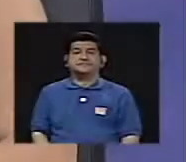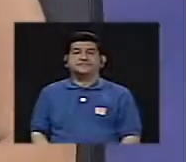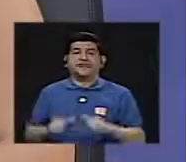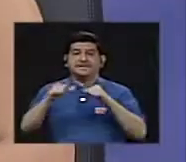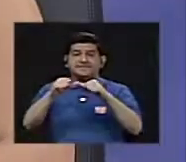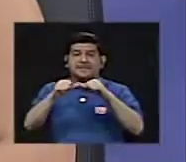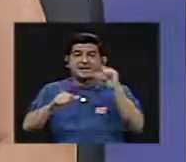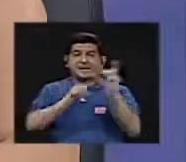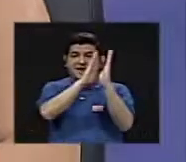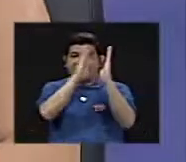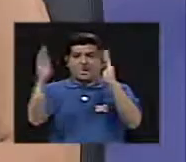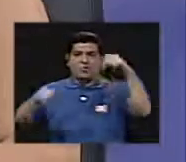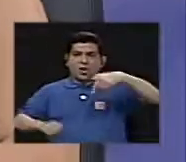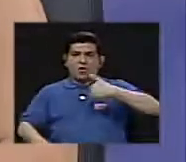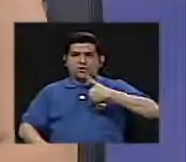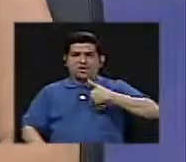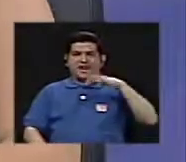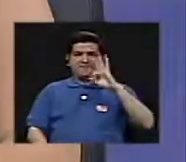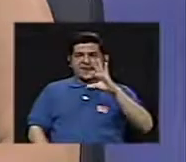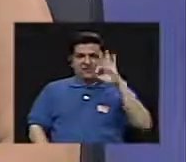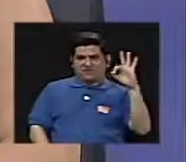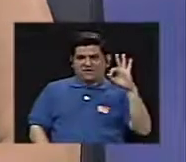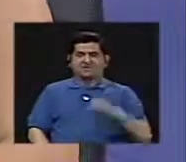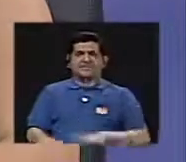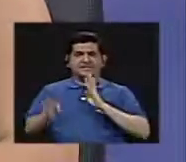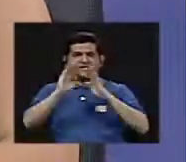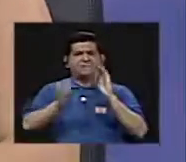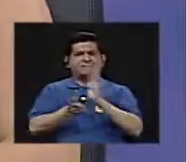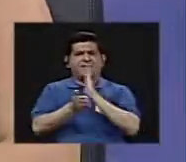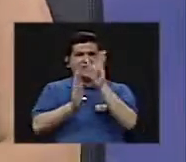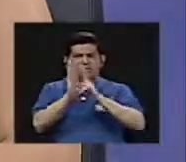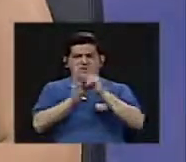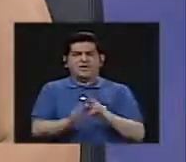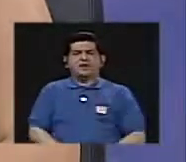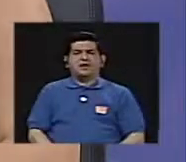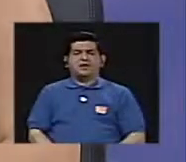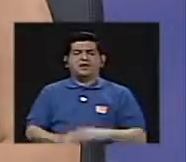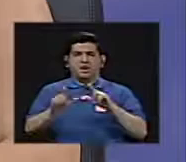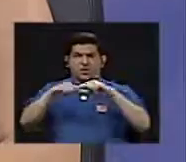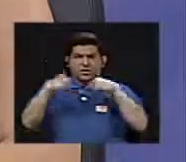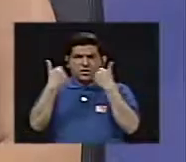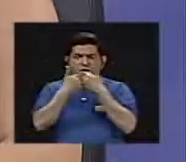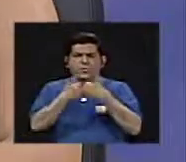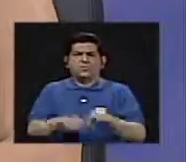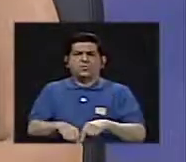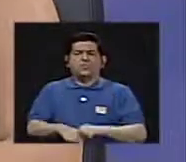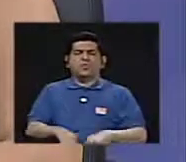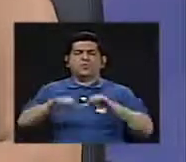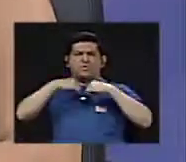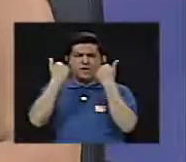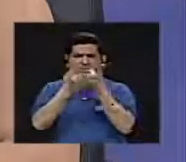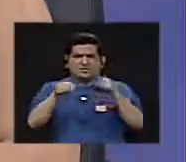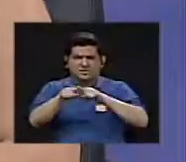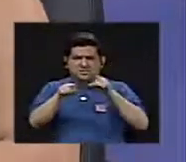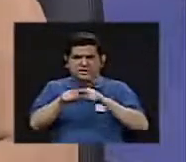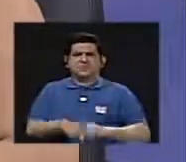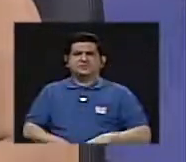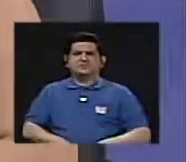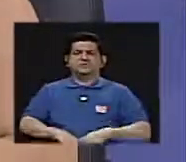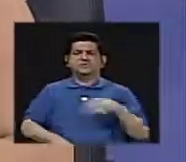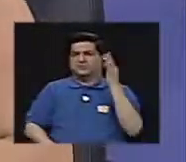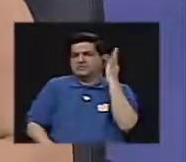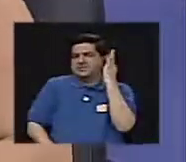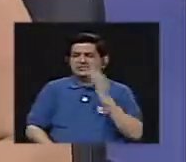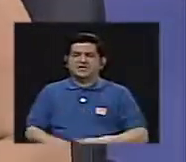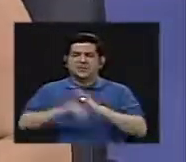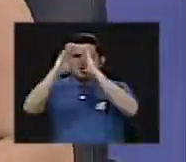Continuamos el lunes de Cinemateca, hoy tenemos a Fernando Fallas, estamos hablando del documental Cofradía de Nuestra Señorita Virgen de Guadalupe, y me quedó algo